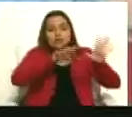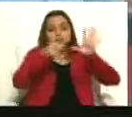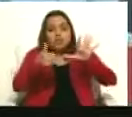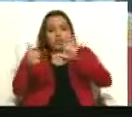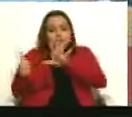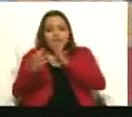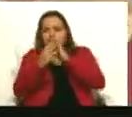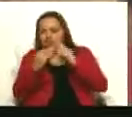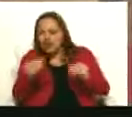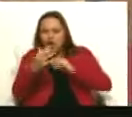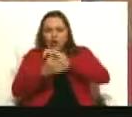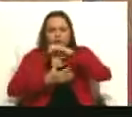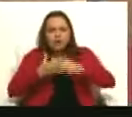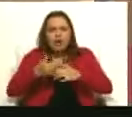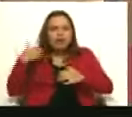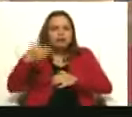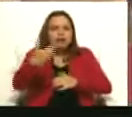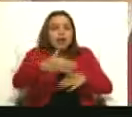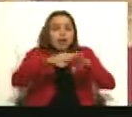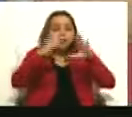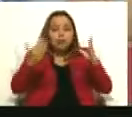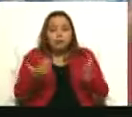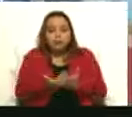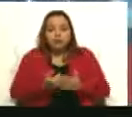todas las controversias territoriales que hay en el mundo,